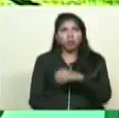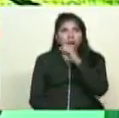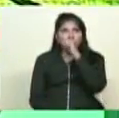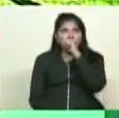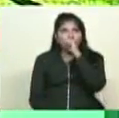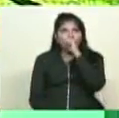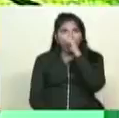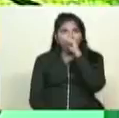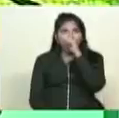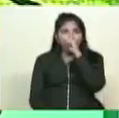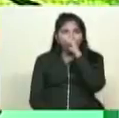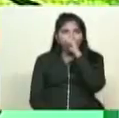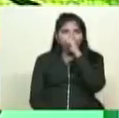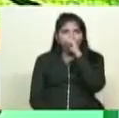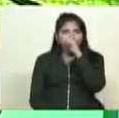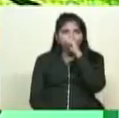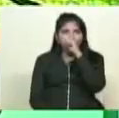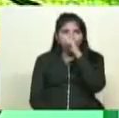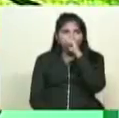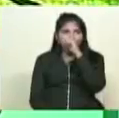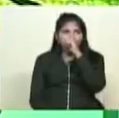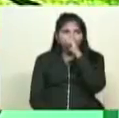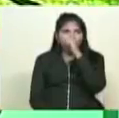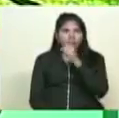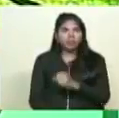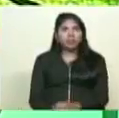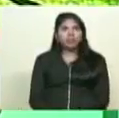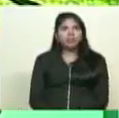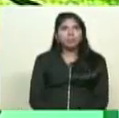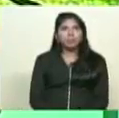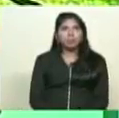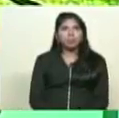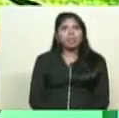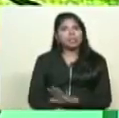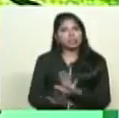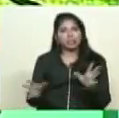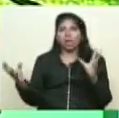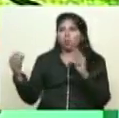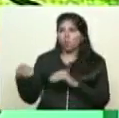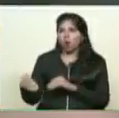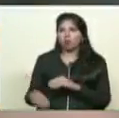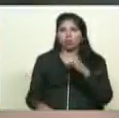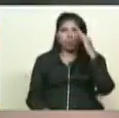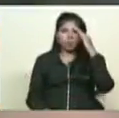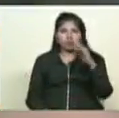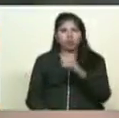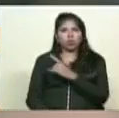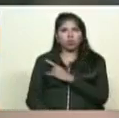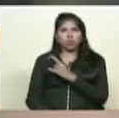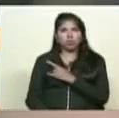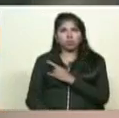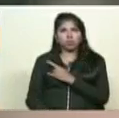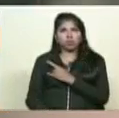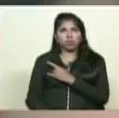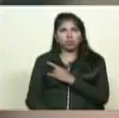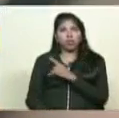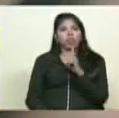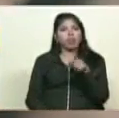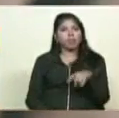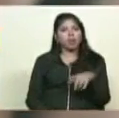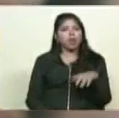que se hizo entre la Universidad Militar Bolivariana y la Universidad de los